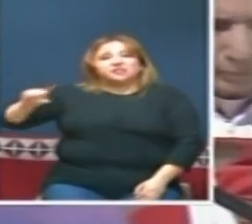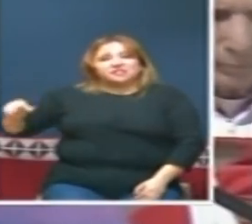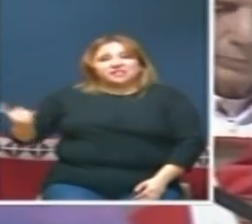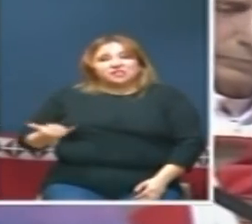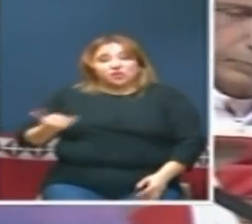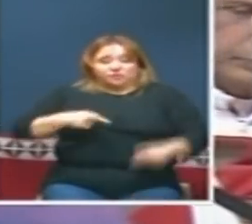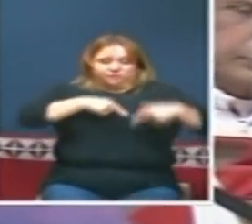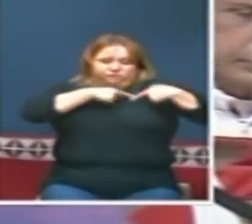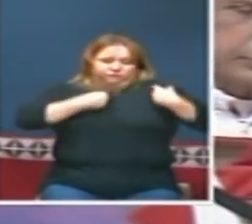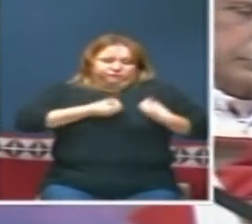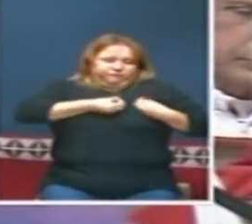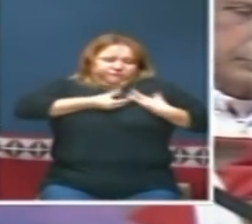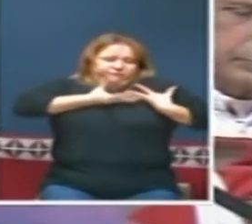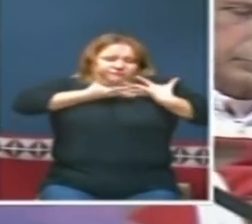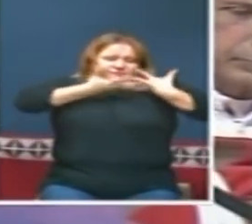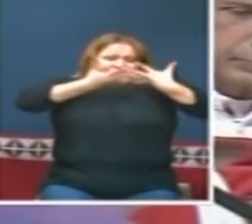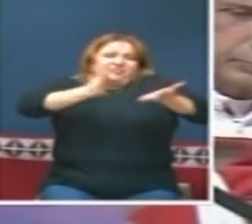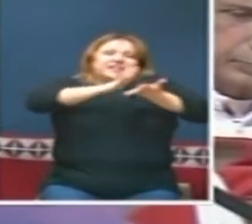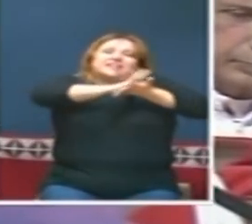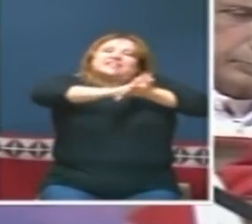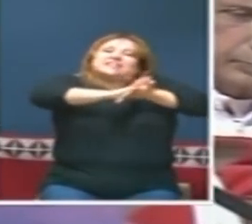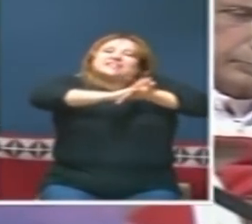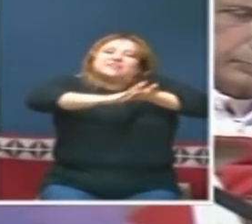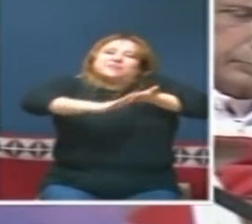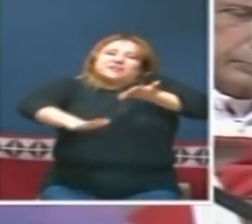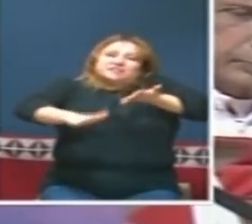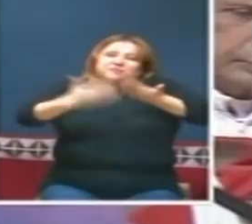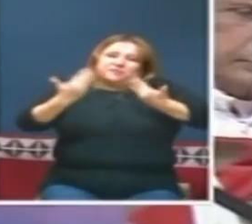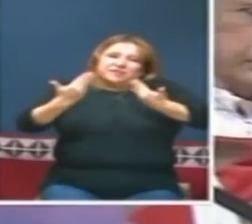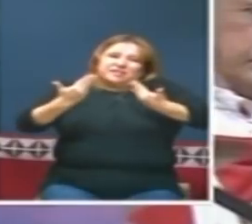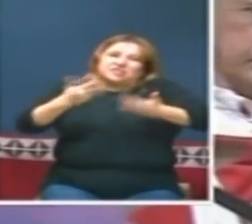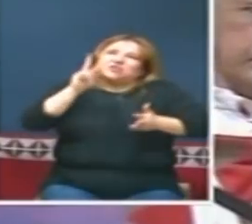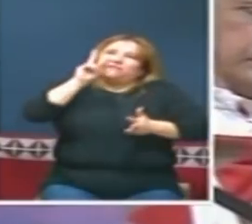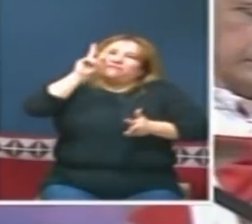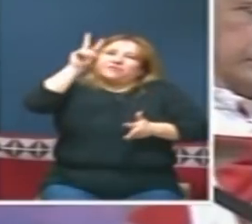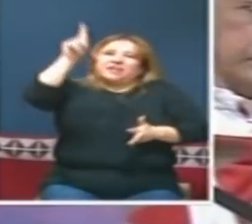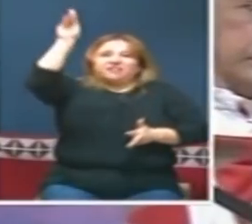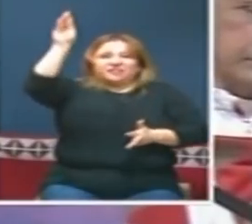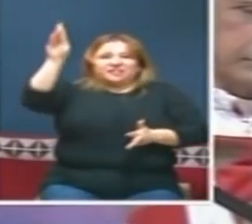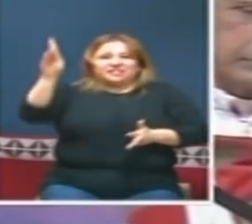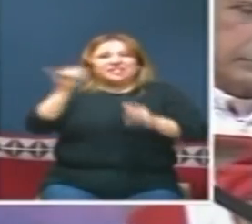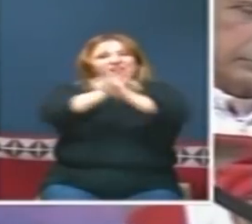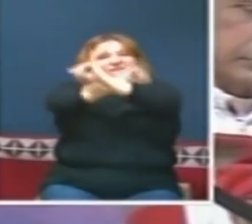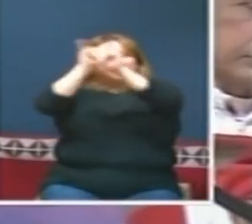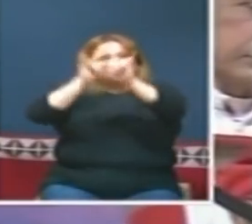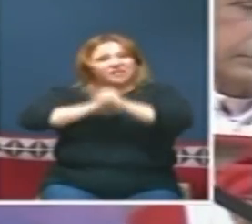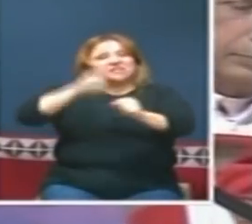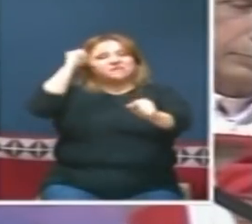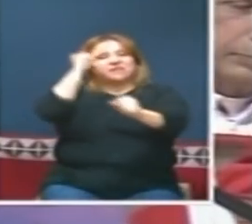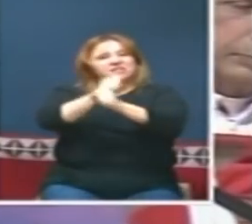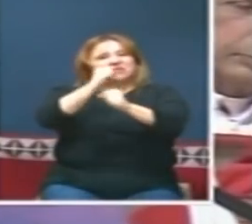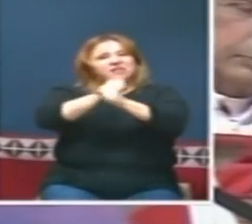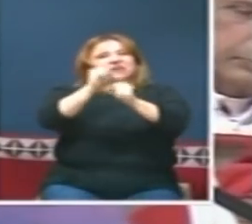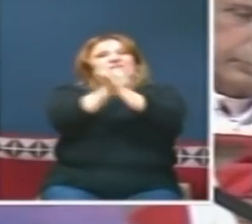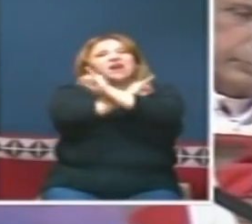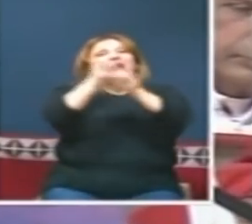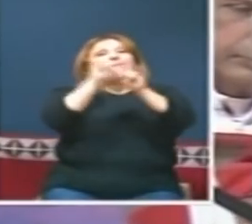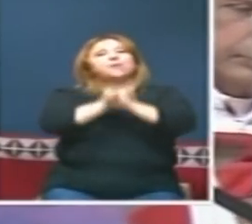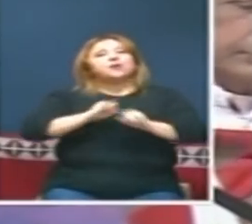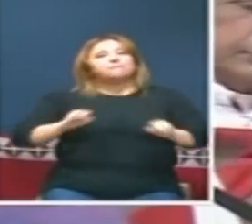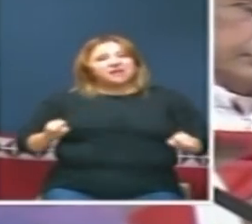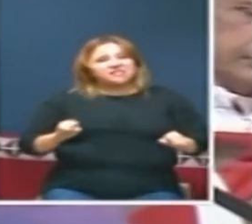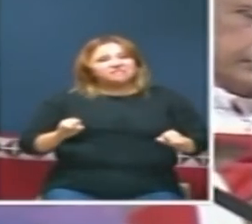tienen el corazón puro, porque verán a Dios. Felices los que trabajan por la paz, porque